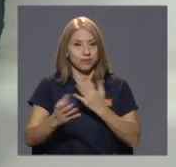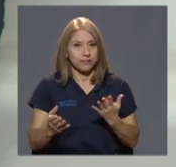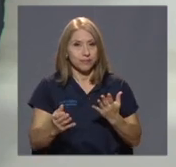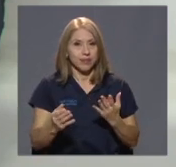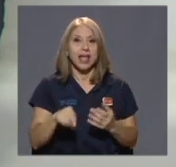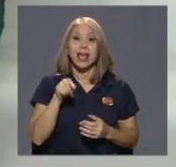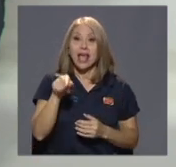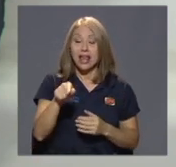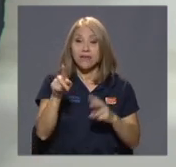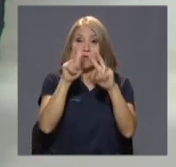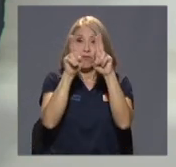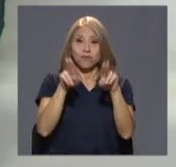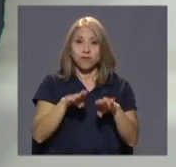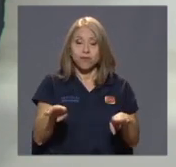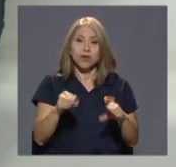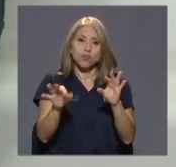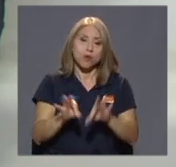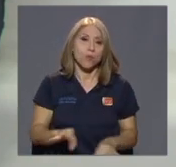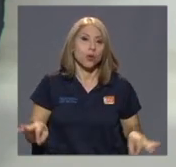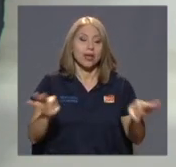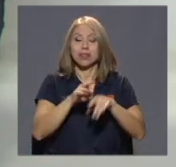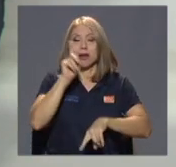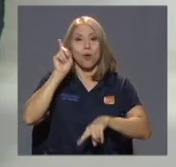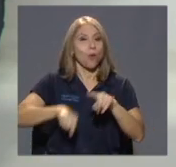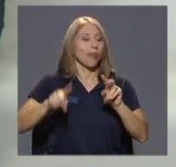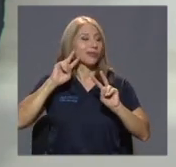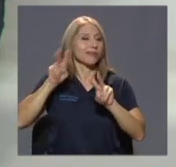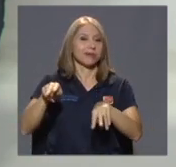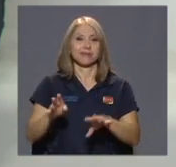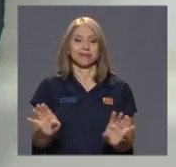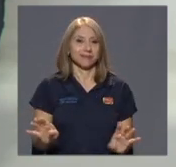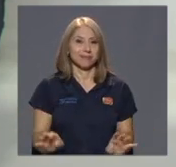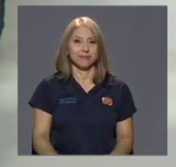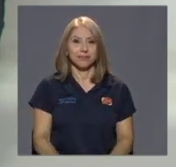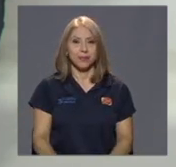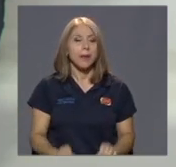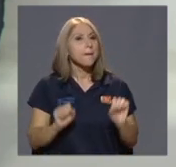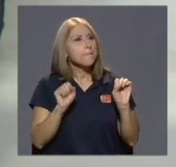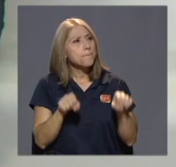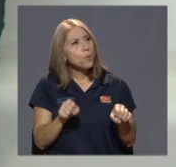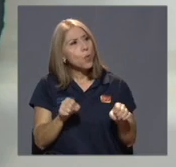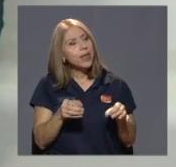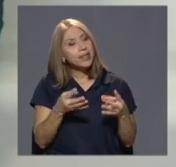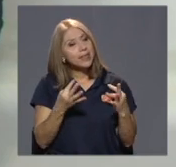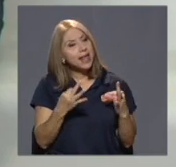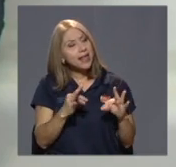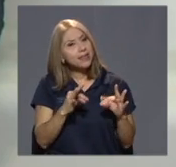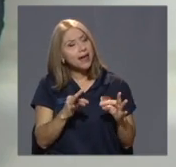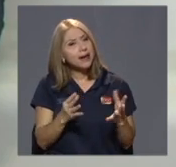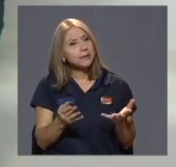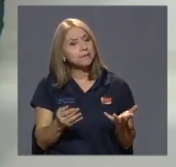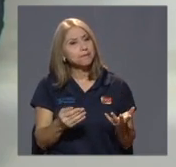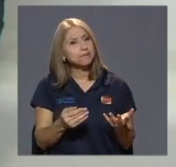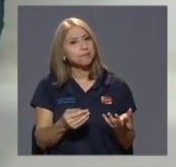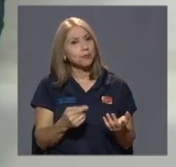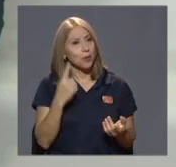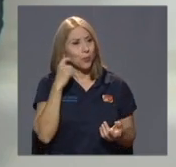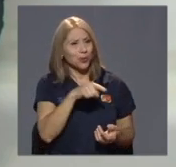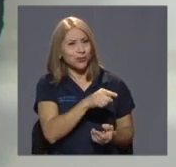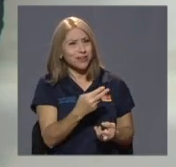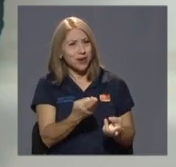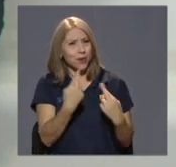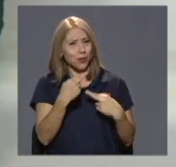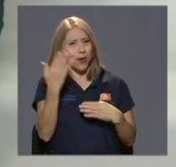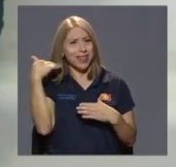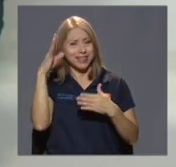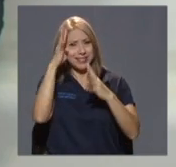Es una plataforma muy importante y no la podemos dejar descuidada. ¿Me puede tratar, porque con la respuesta que me dio anterior sobre la innovación, me puede dar